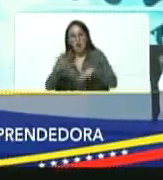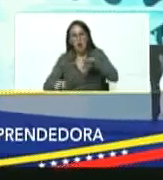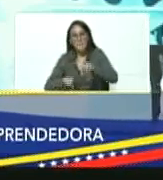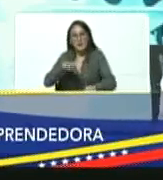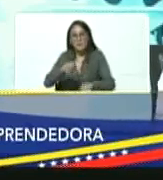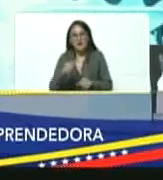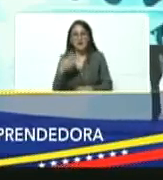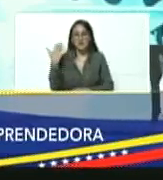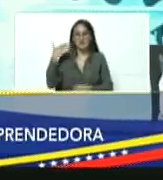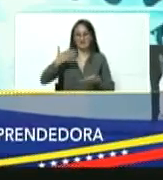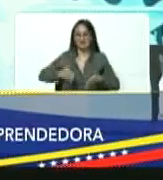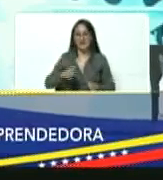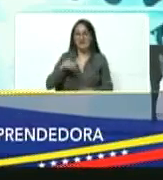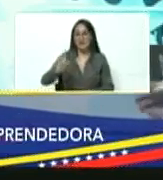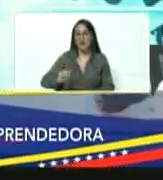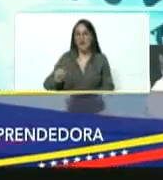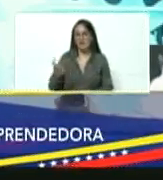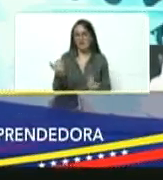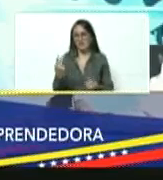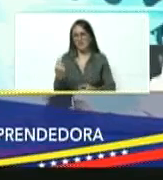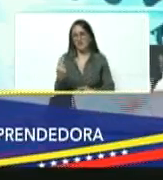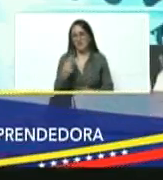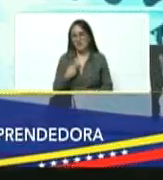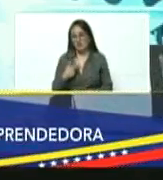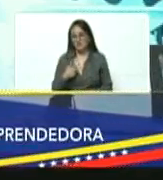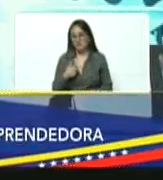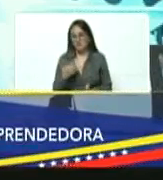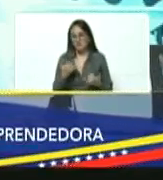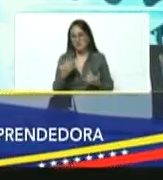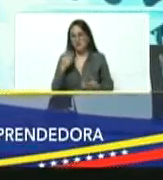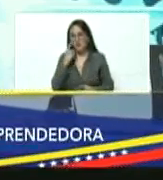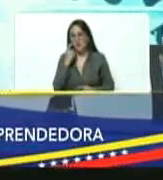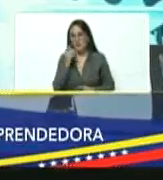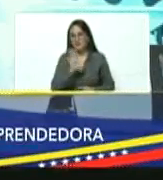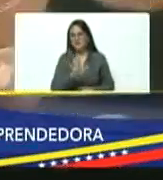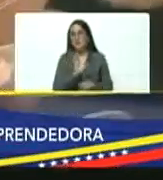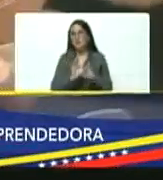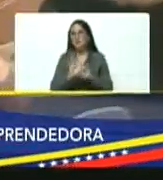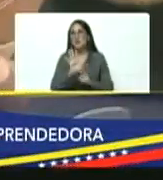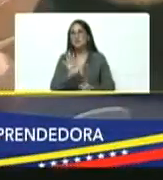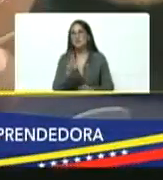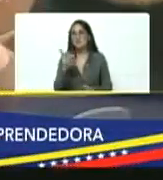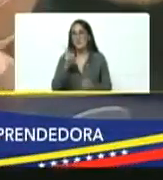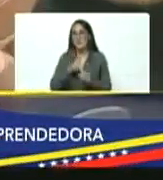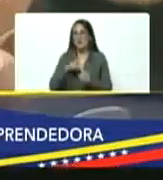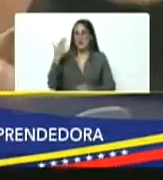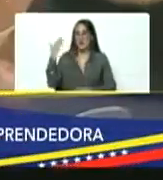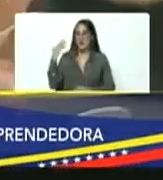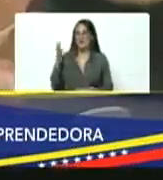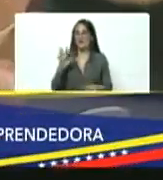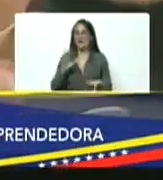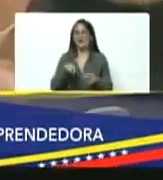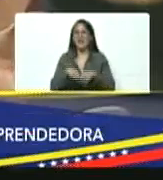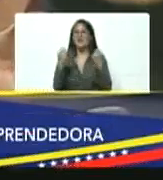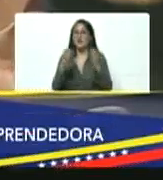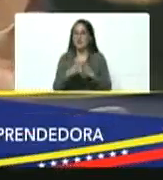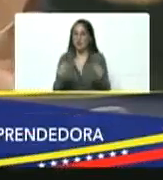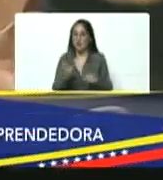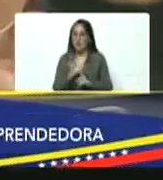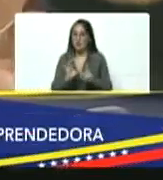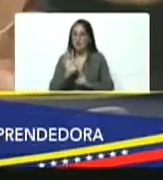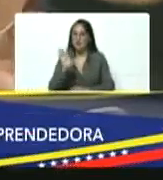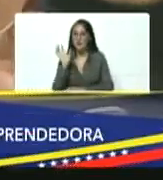de la generación de está barato, dame dos, yo soy de la cultura del petróleo que lo deformó todo.